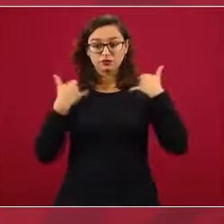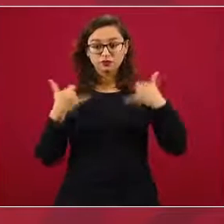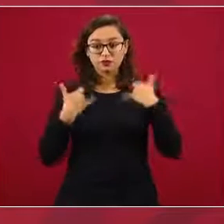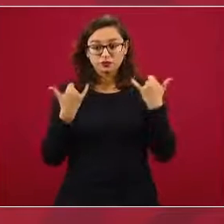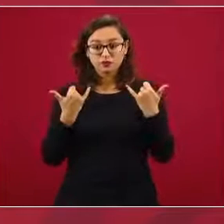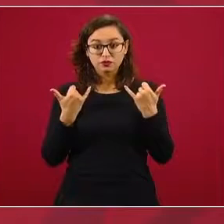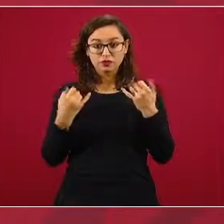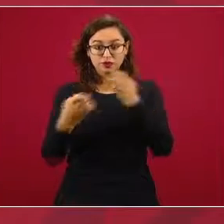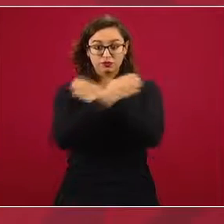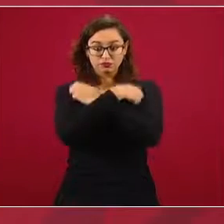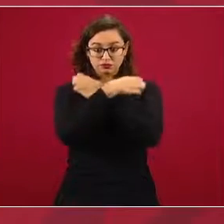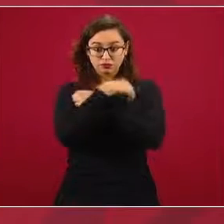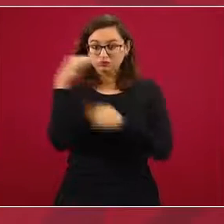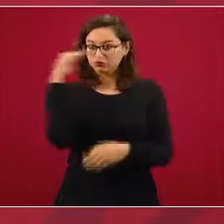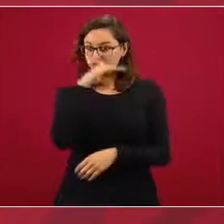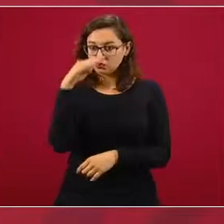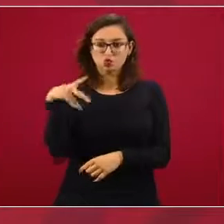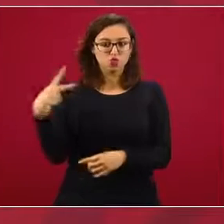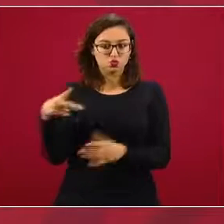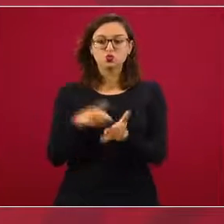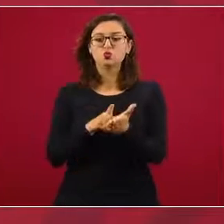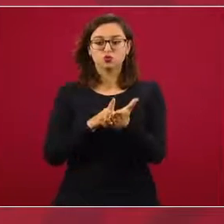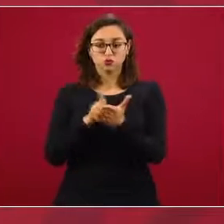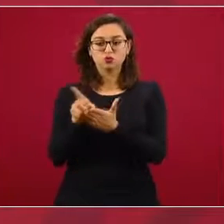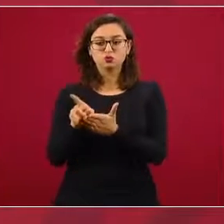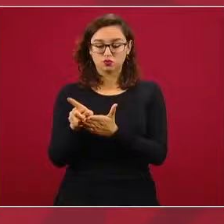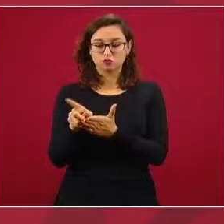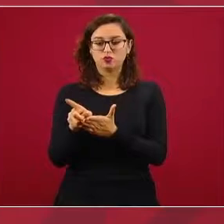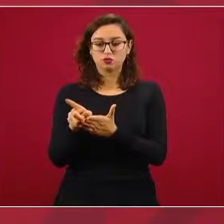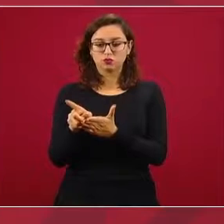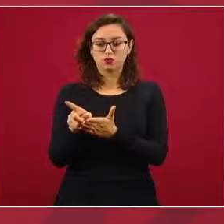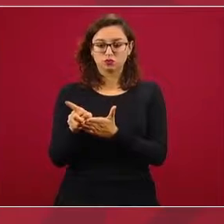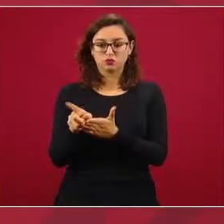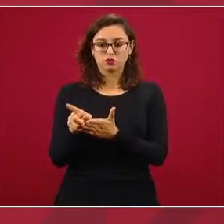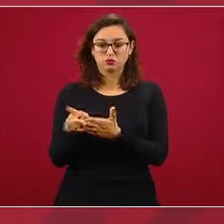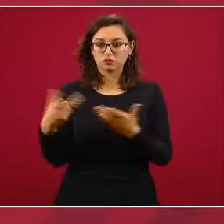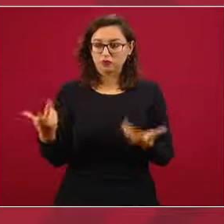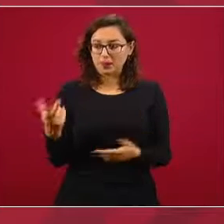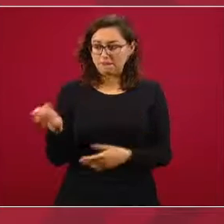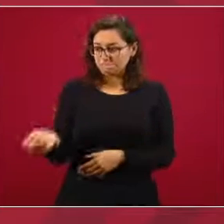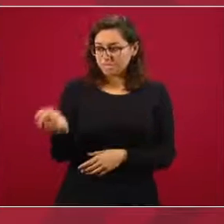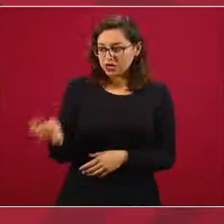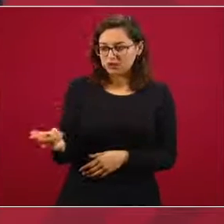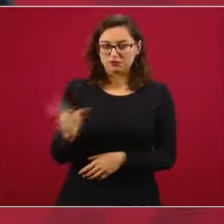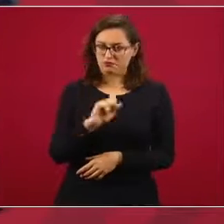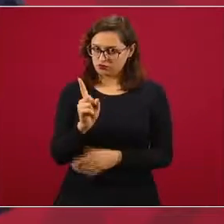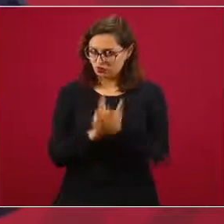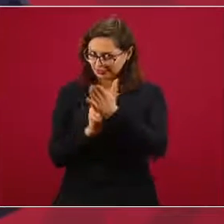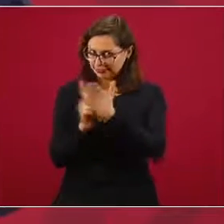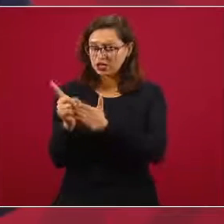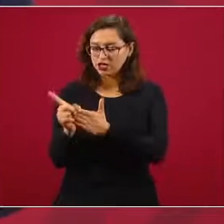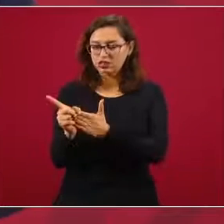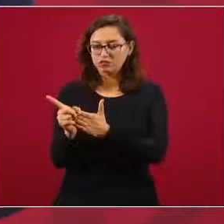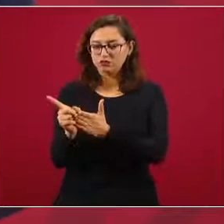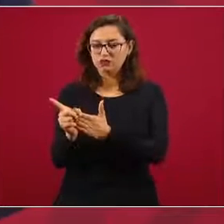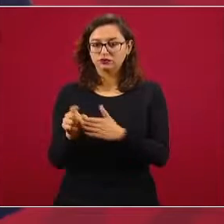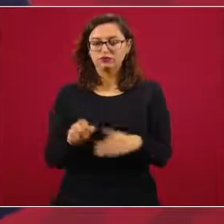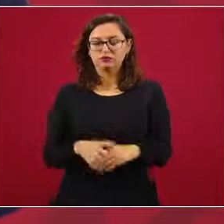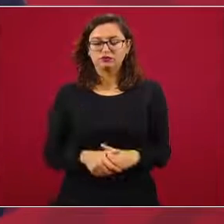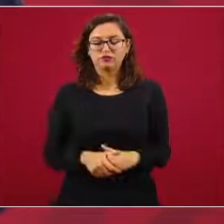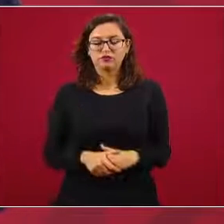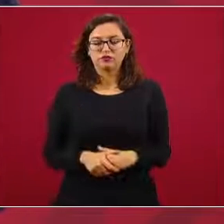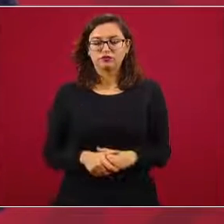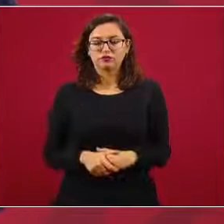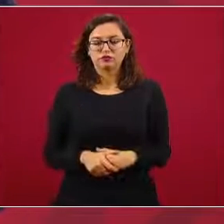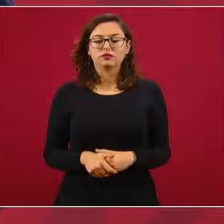es un derecho que ellos tienen. La educación no es un privilegio, es un derecho. Y hoy